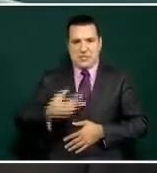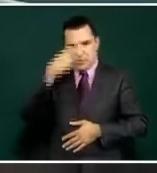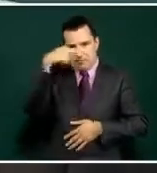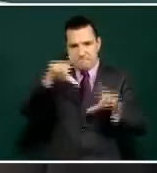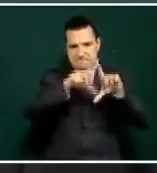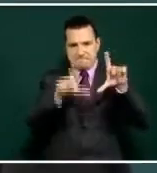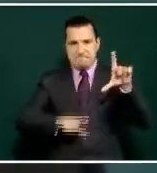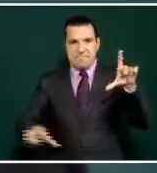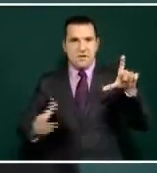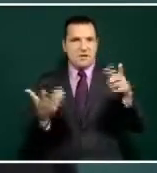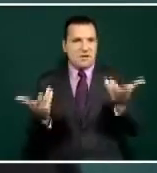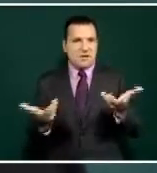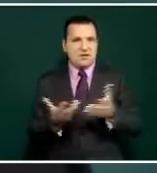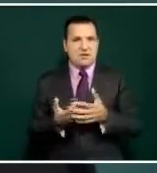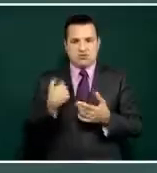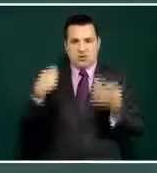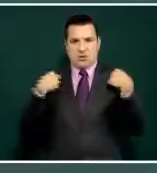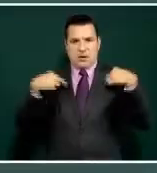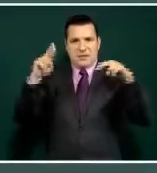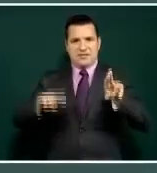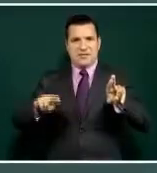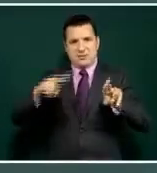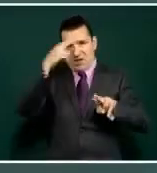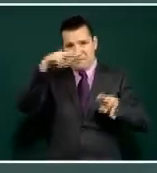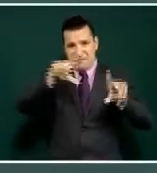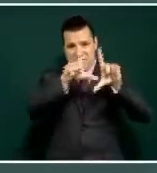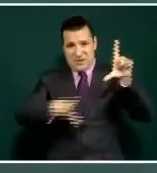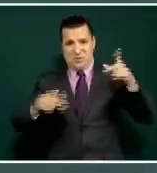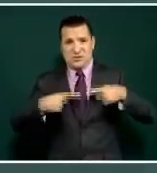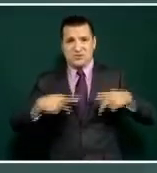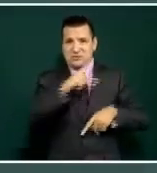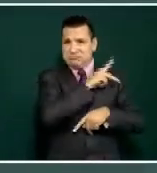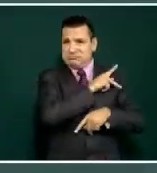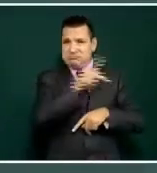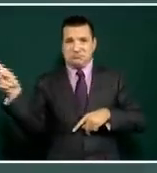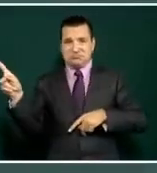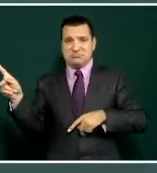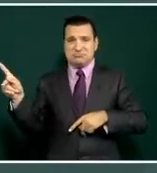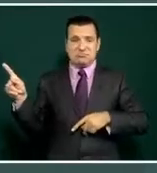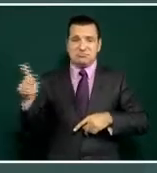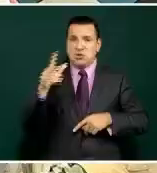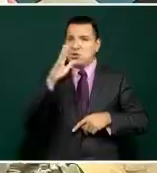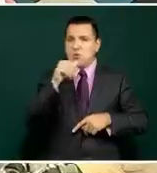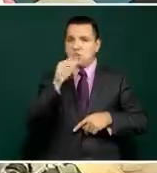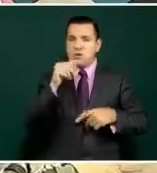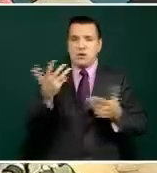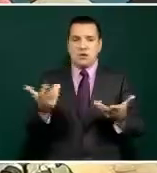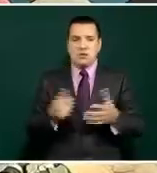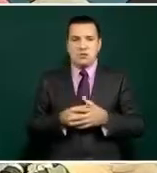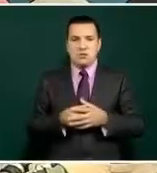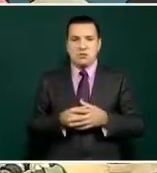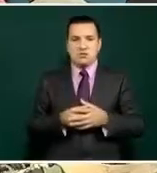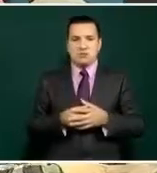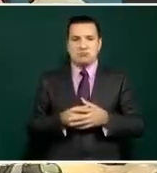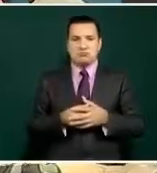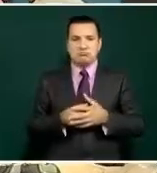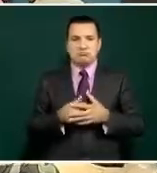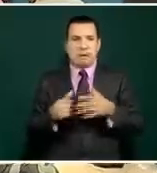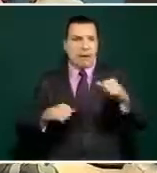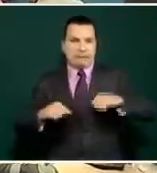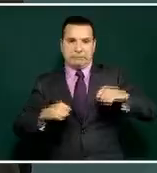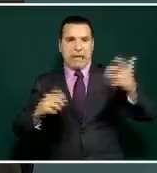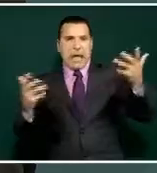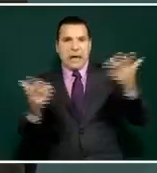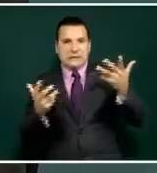México, represento a todos los mexicanos, no puedo actuar como